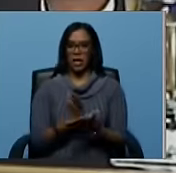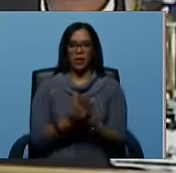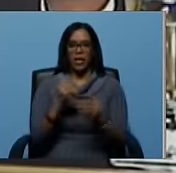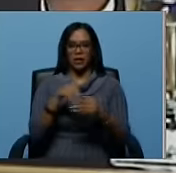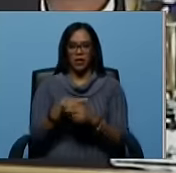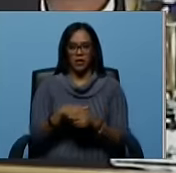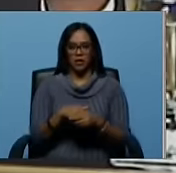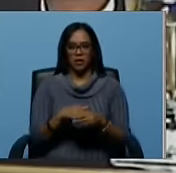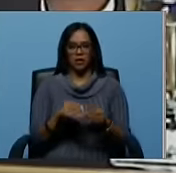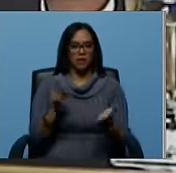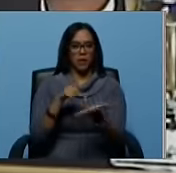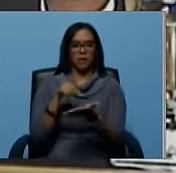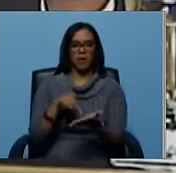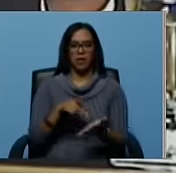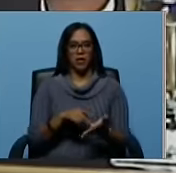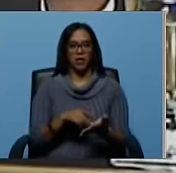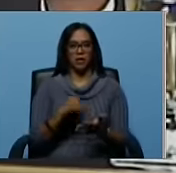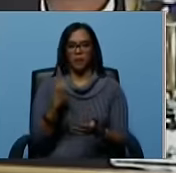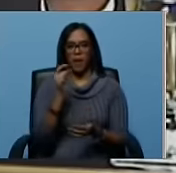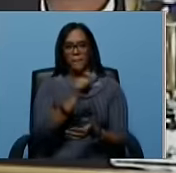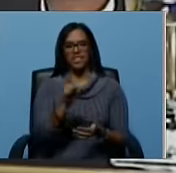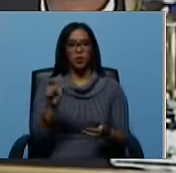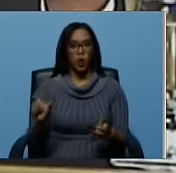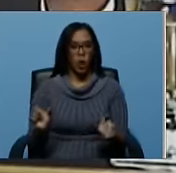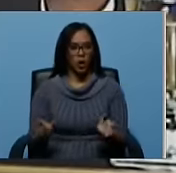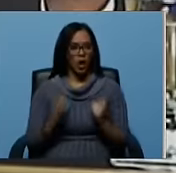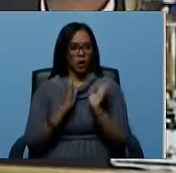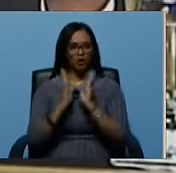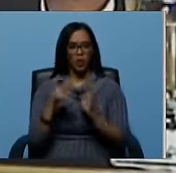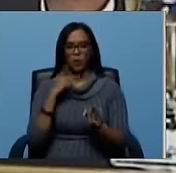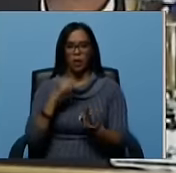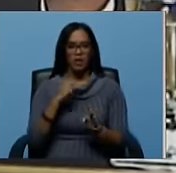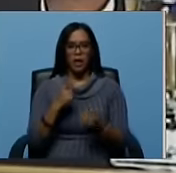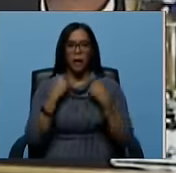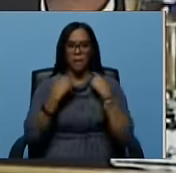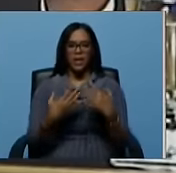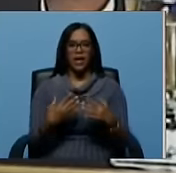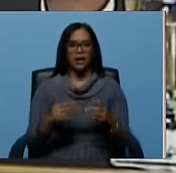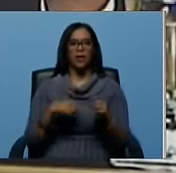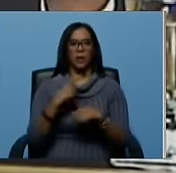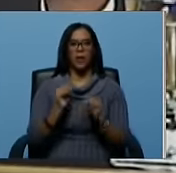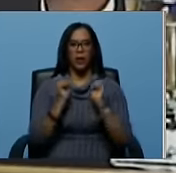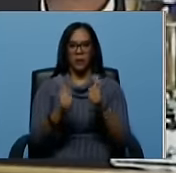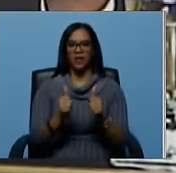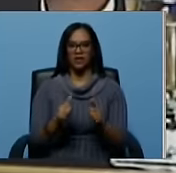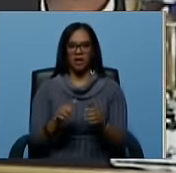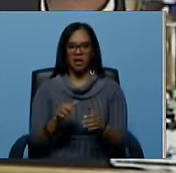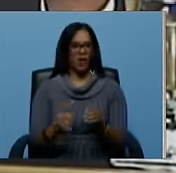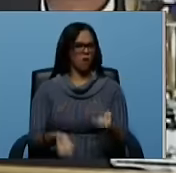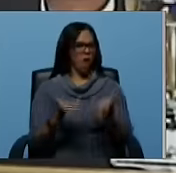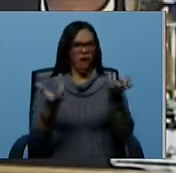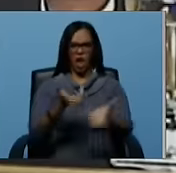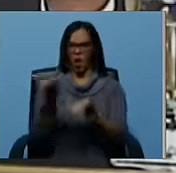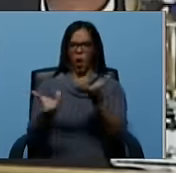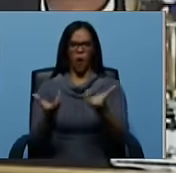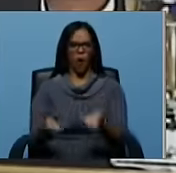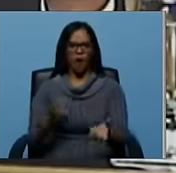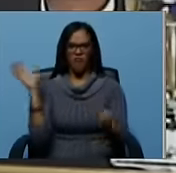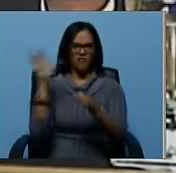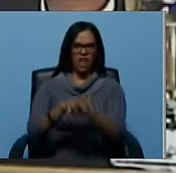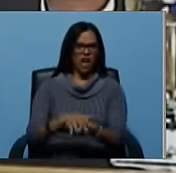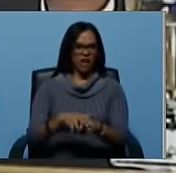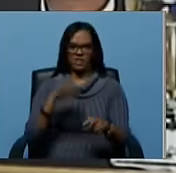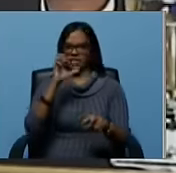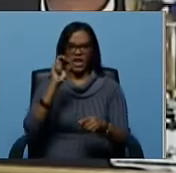elecciones, se presentan unas personas, organizaciones políticas, pierden y después comienzan a bombardear al organismo